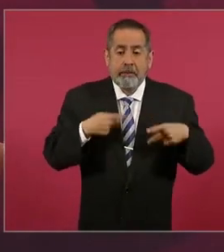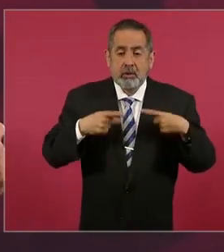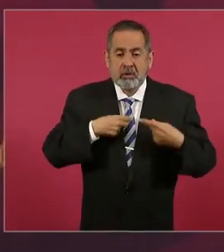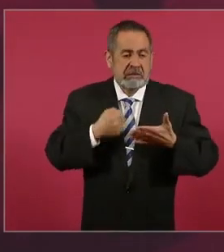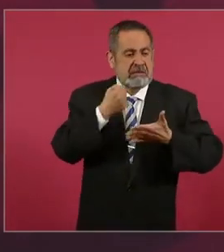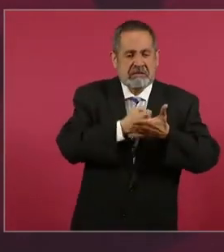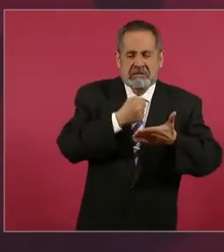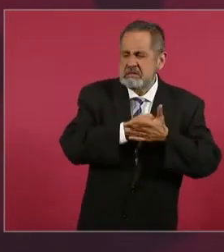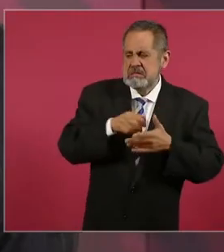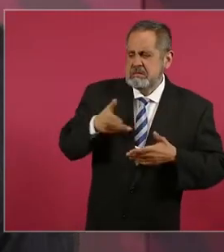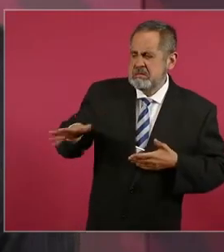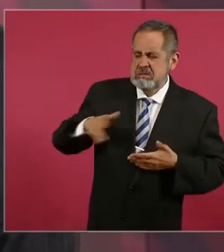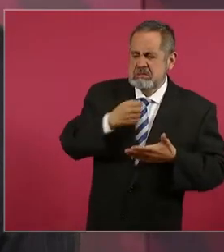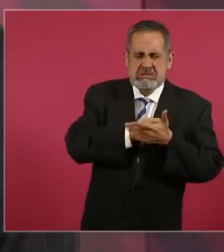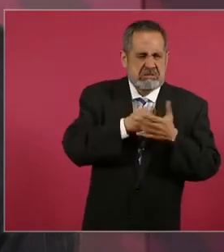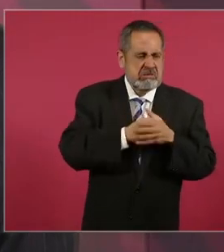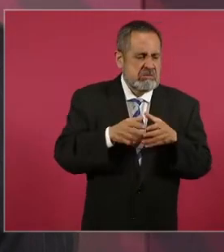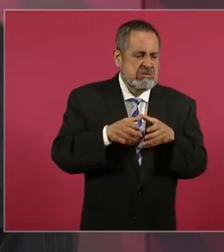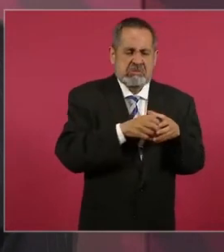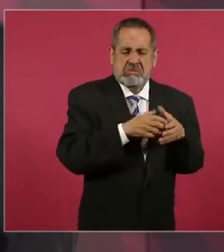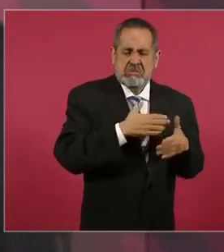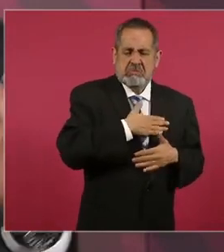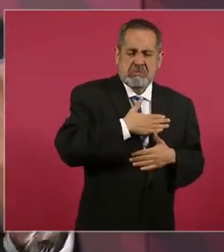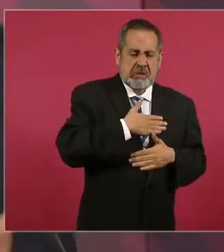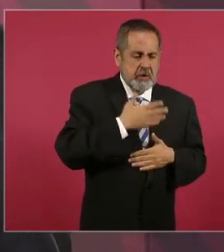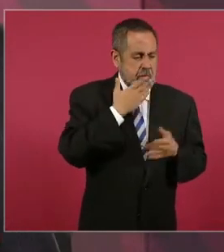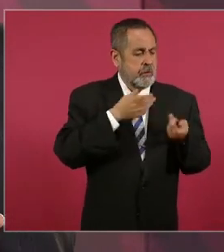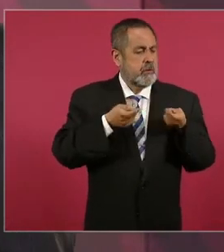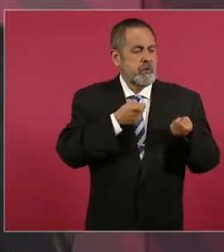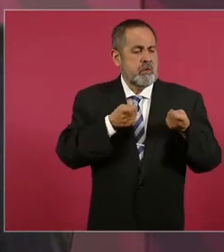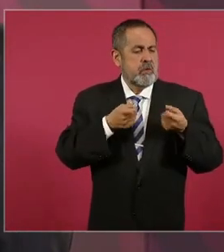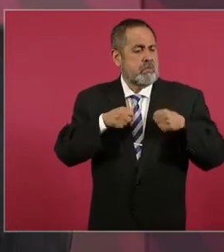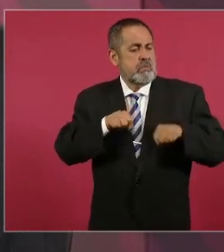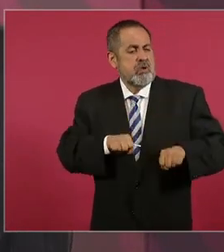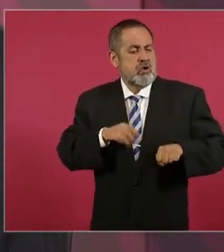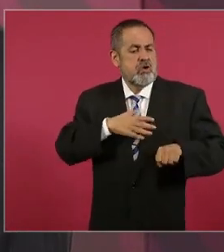posturas conservadoras o para mantener